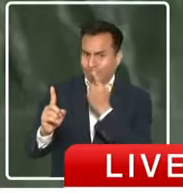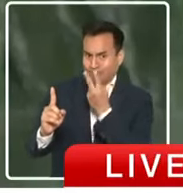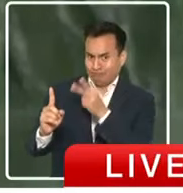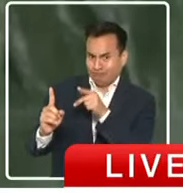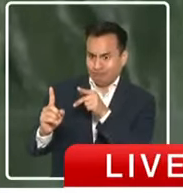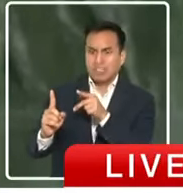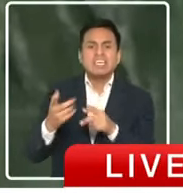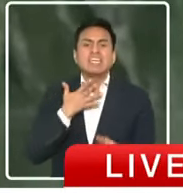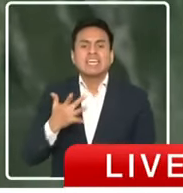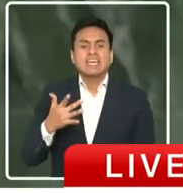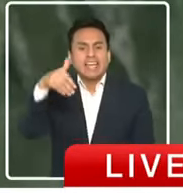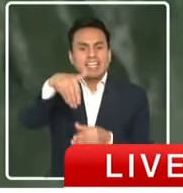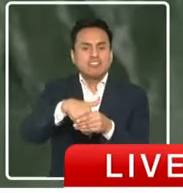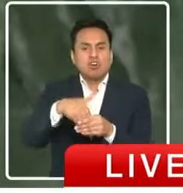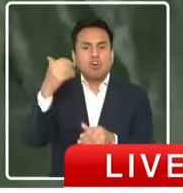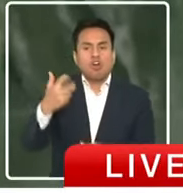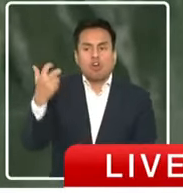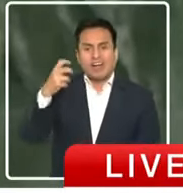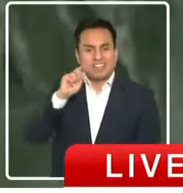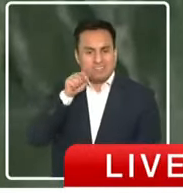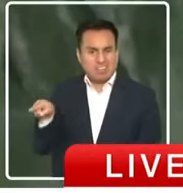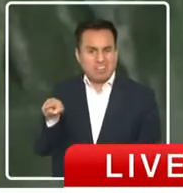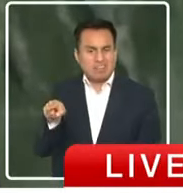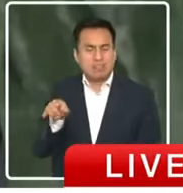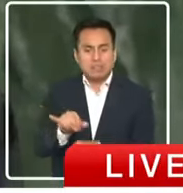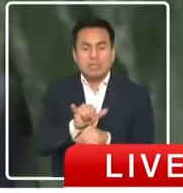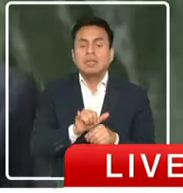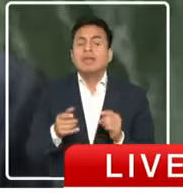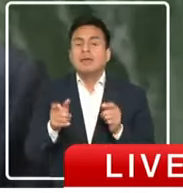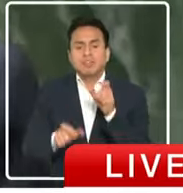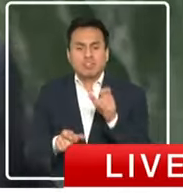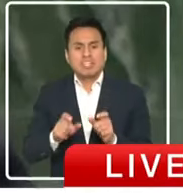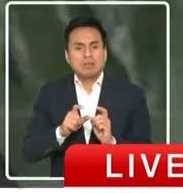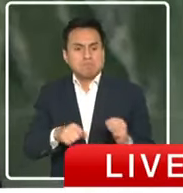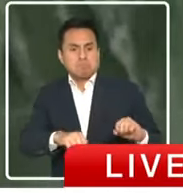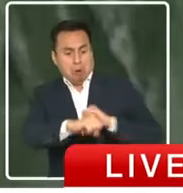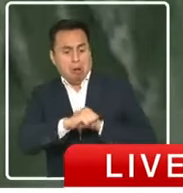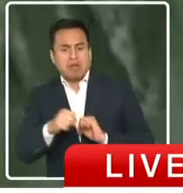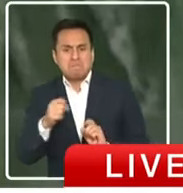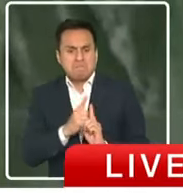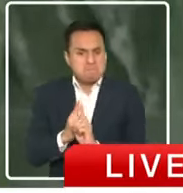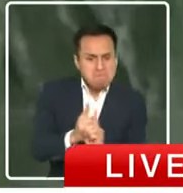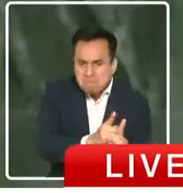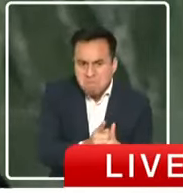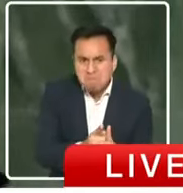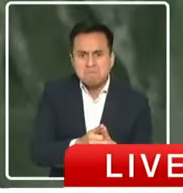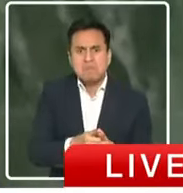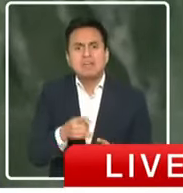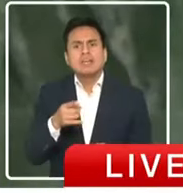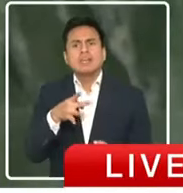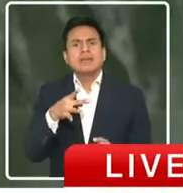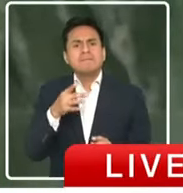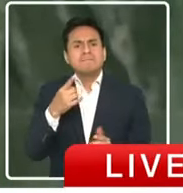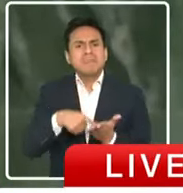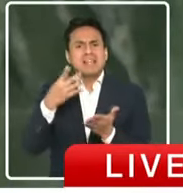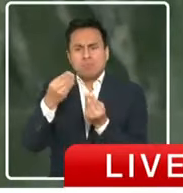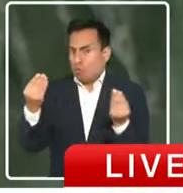pretende robarse una elección, que persigue a sus opositores y que es indiferente al exilio no de